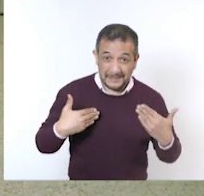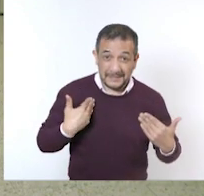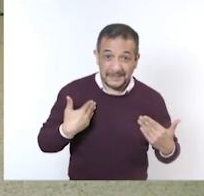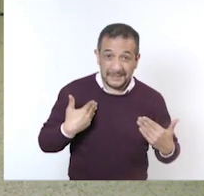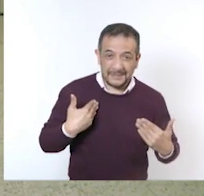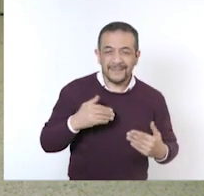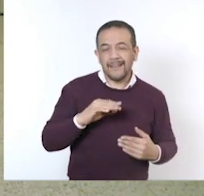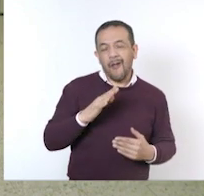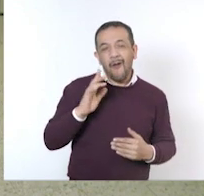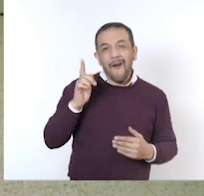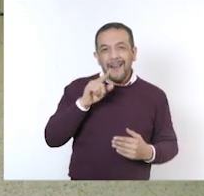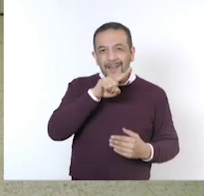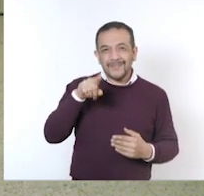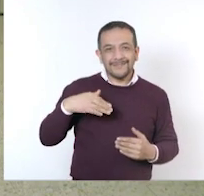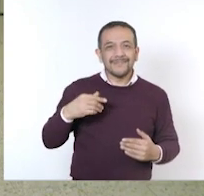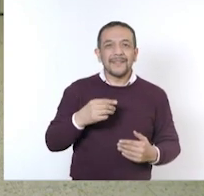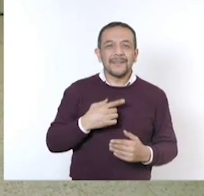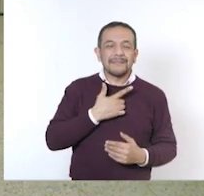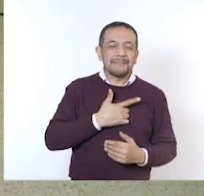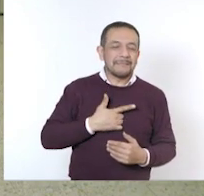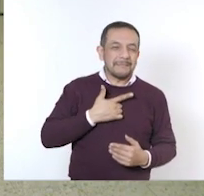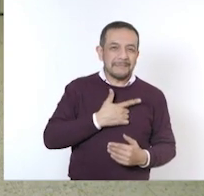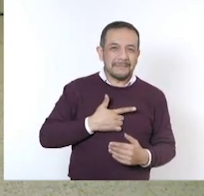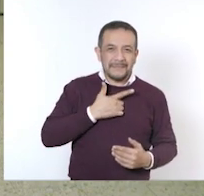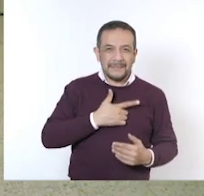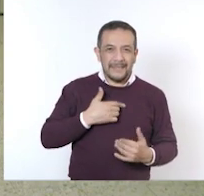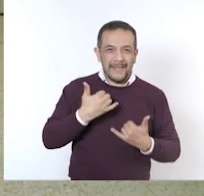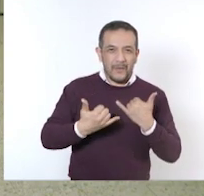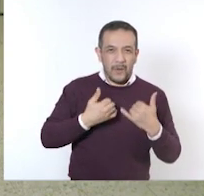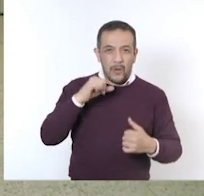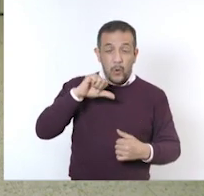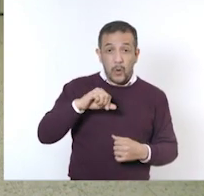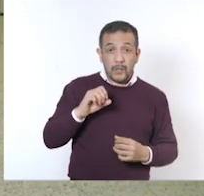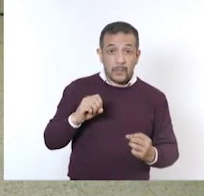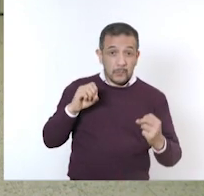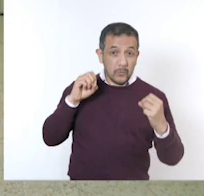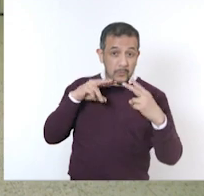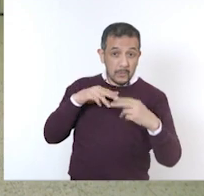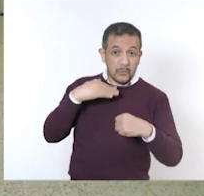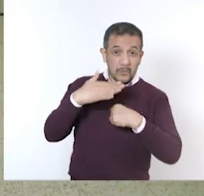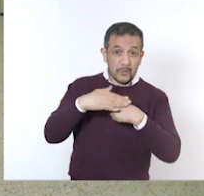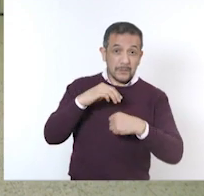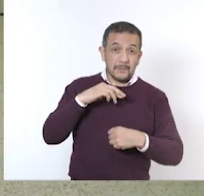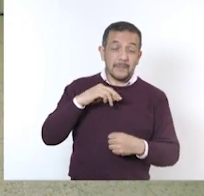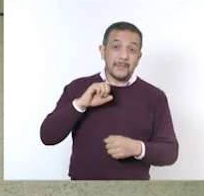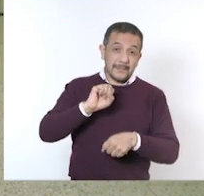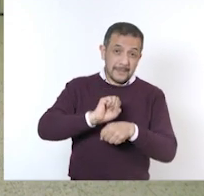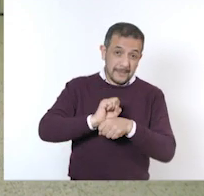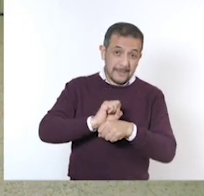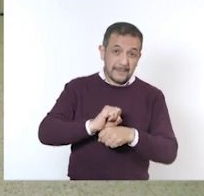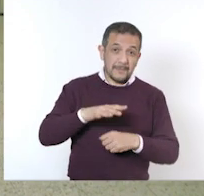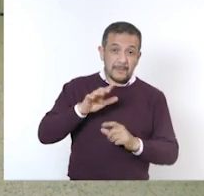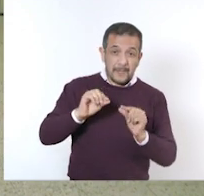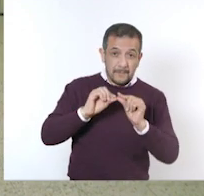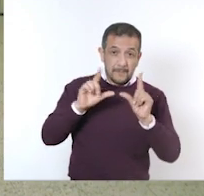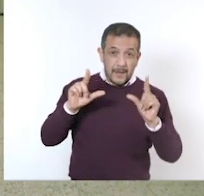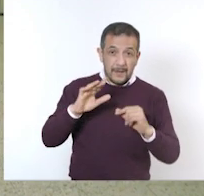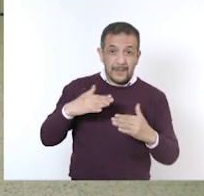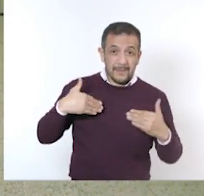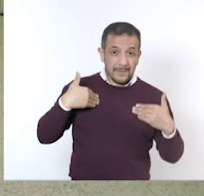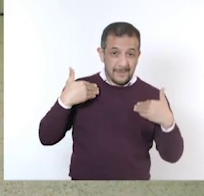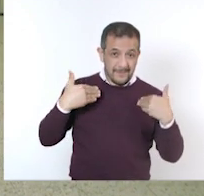¿Se divirtieron? Espero que les haya gustado la actividad del día de hoy y nos vemos la siguiente semana en tu zona de diversión.